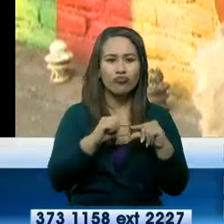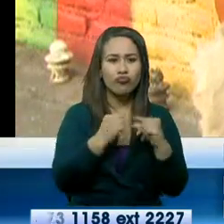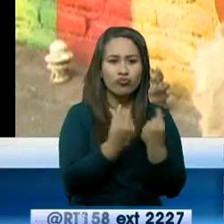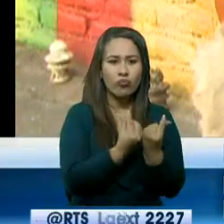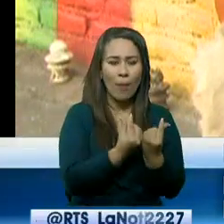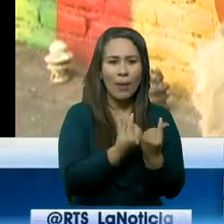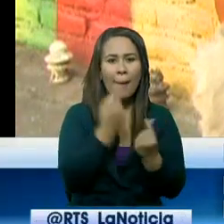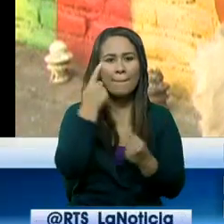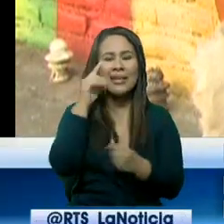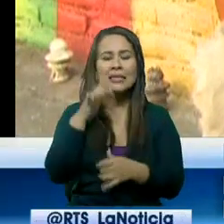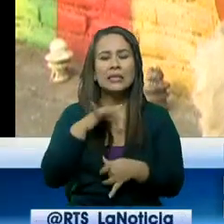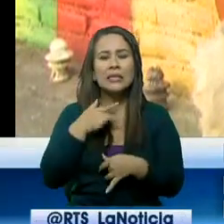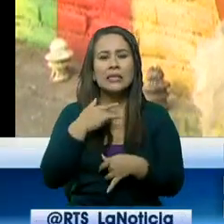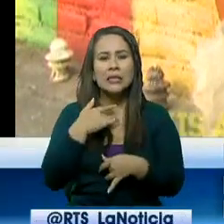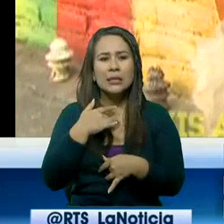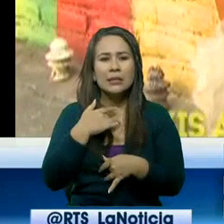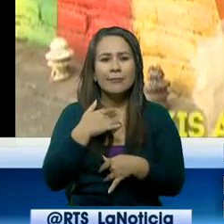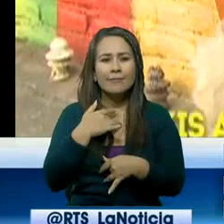en cierto sentido